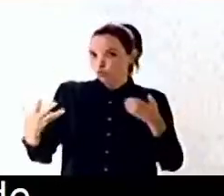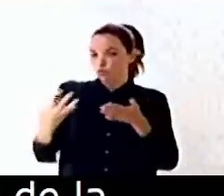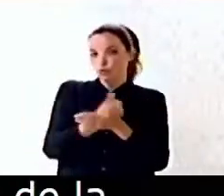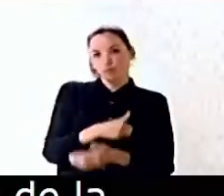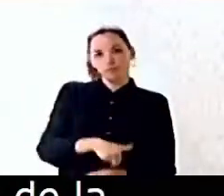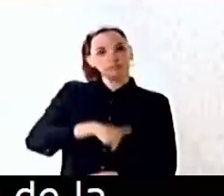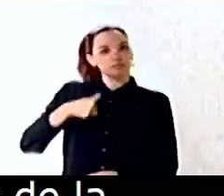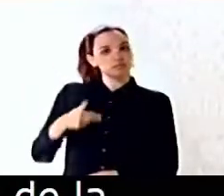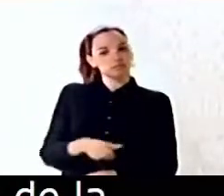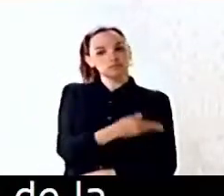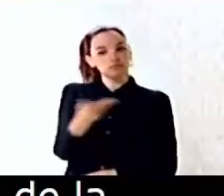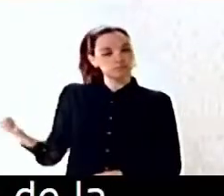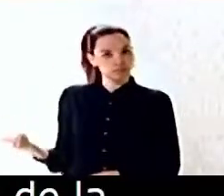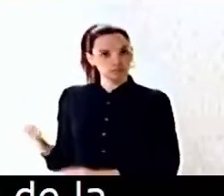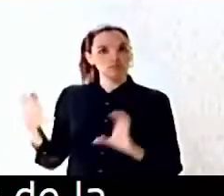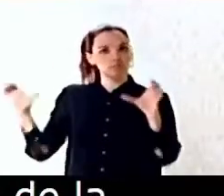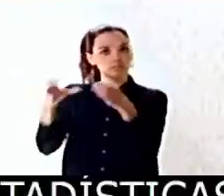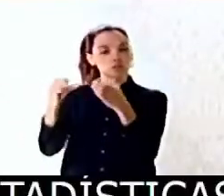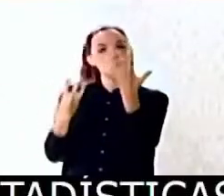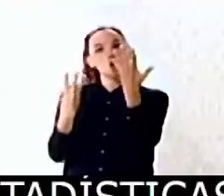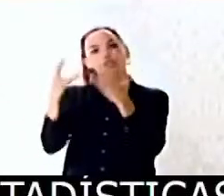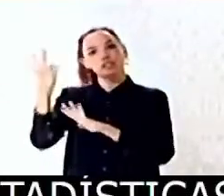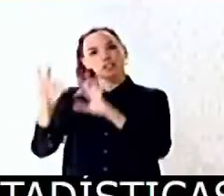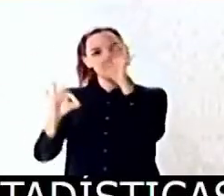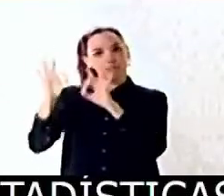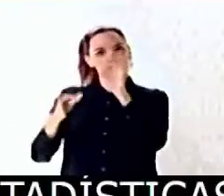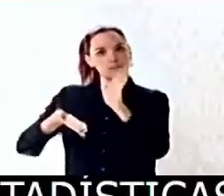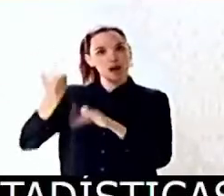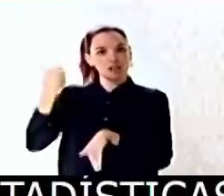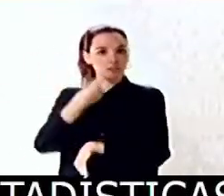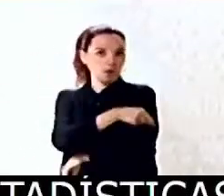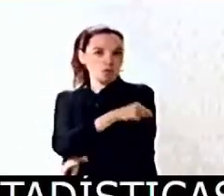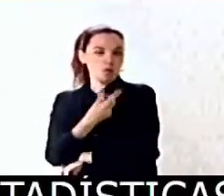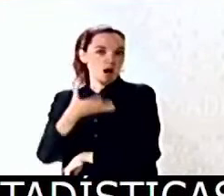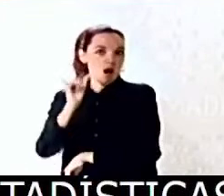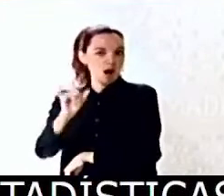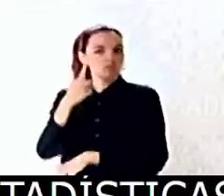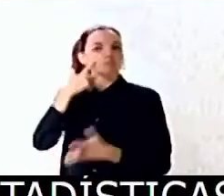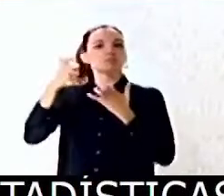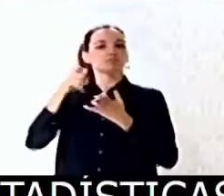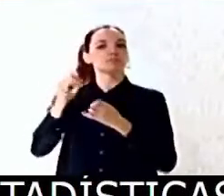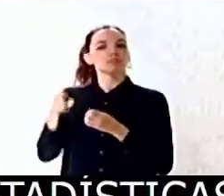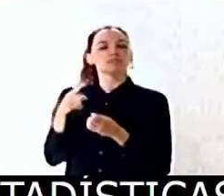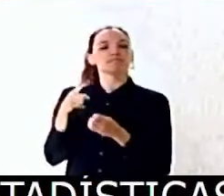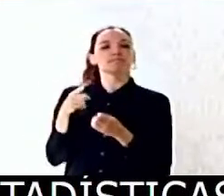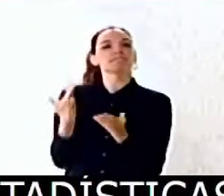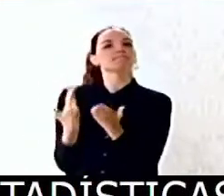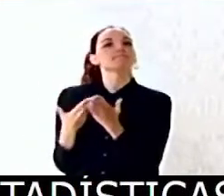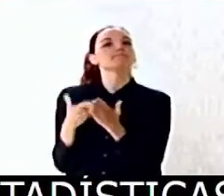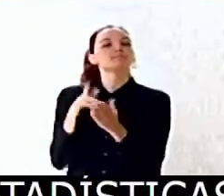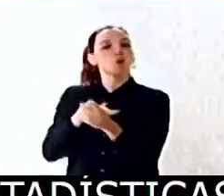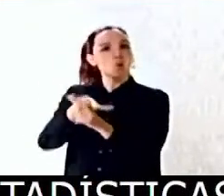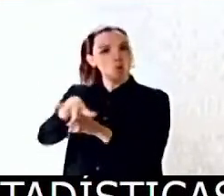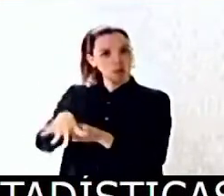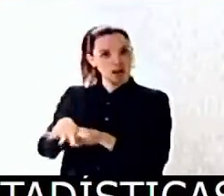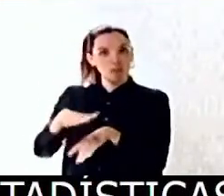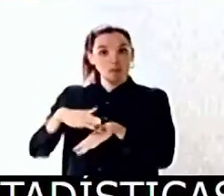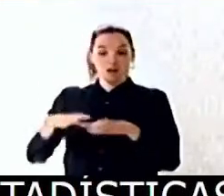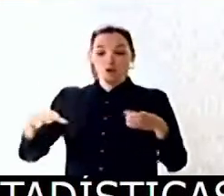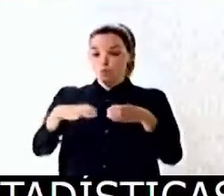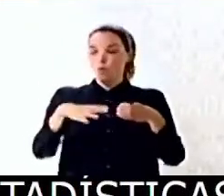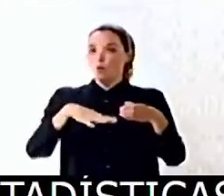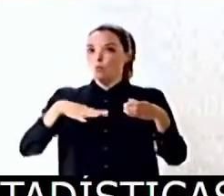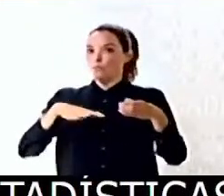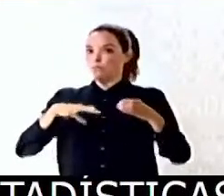verdad marca el hecho de la cobertura para inmunidad de grupo.